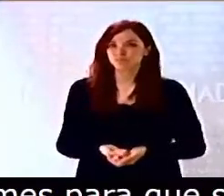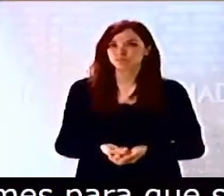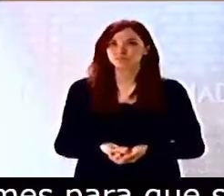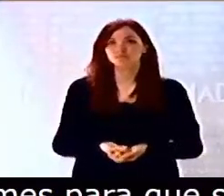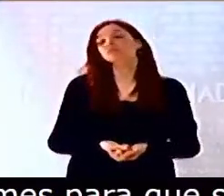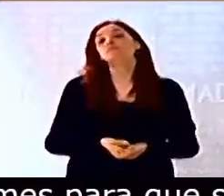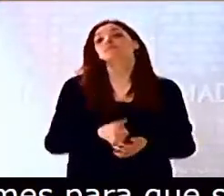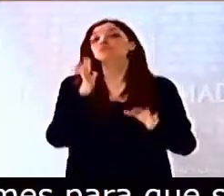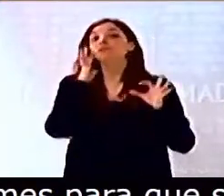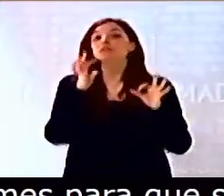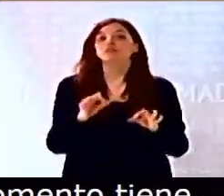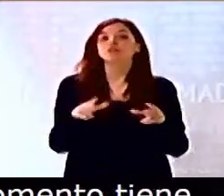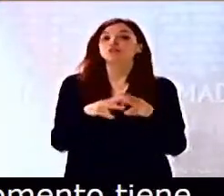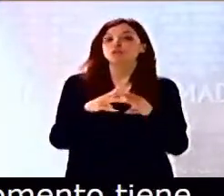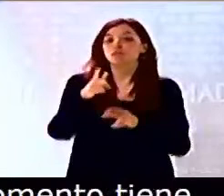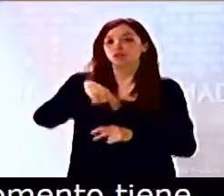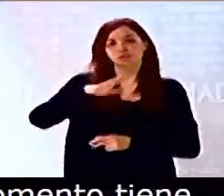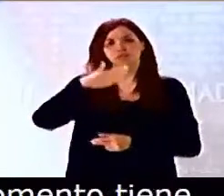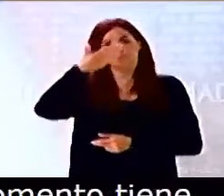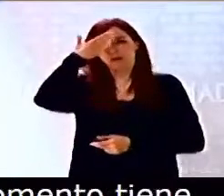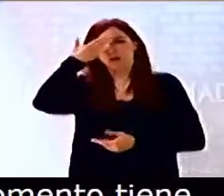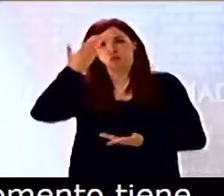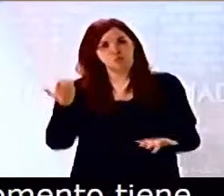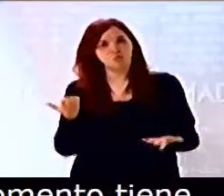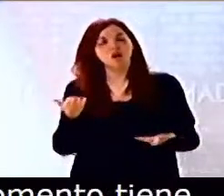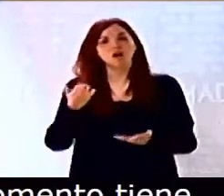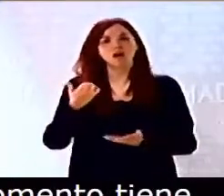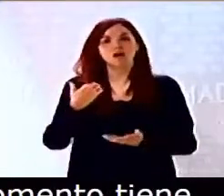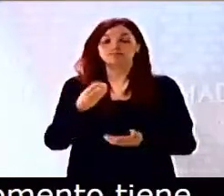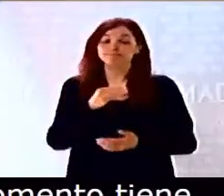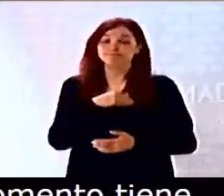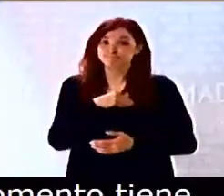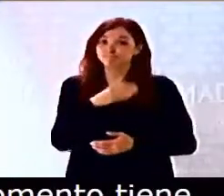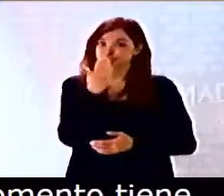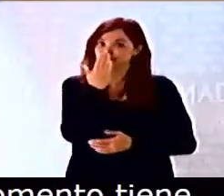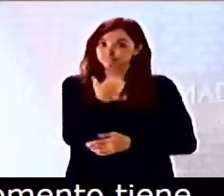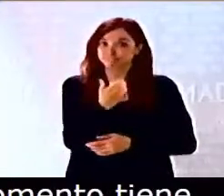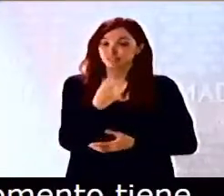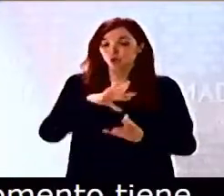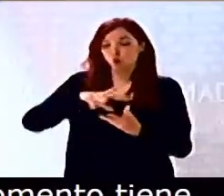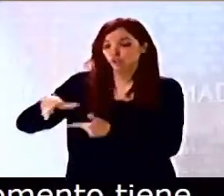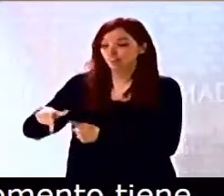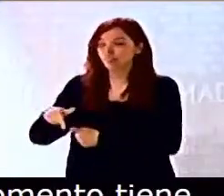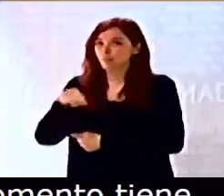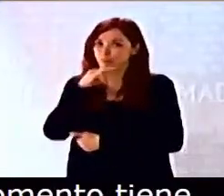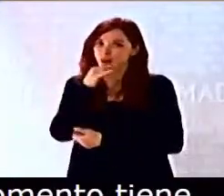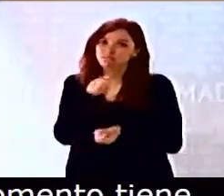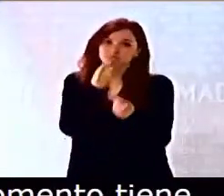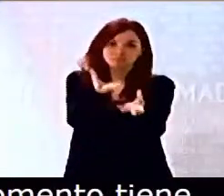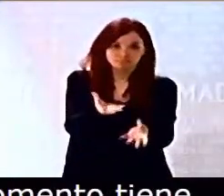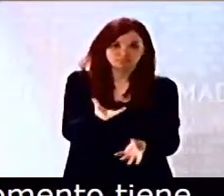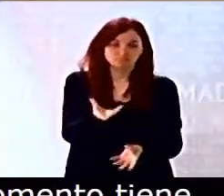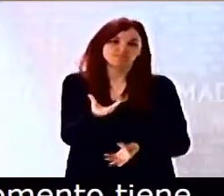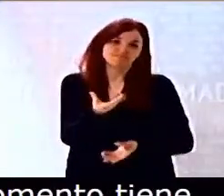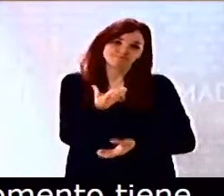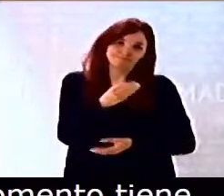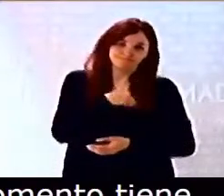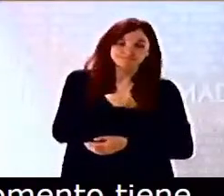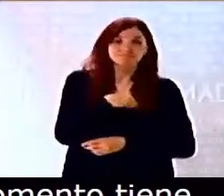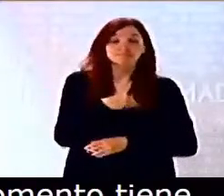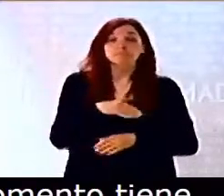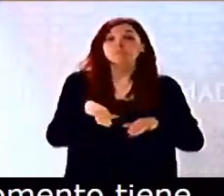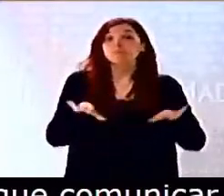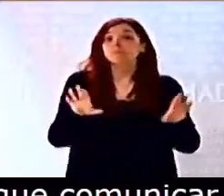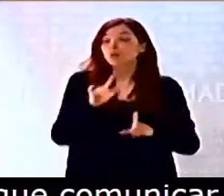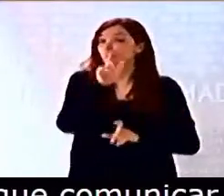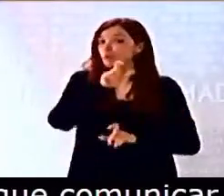Creo que somos una sociedad madura. Lamento tener que comunicar las noticias con esta crudeza, pero a la